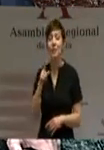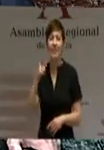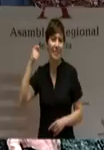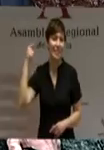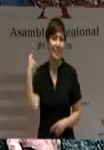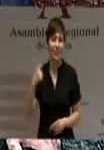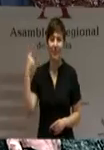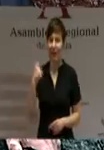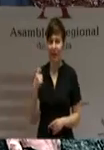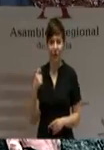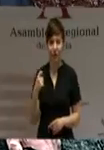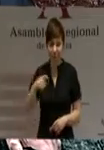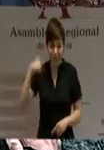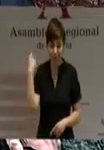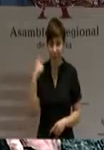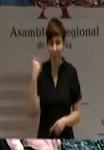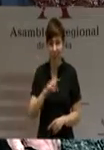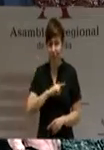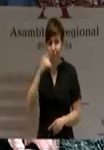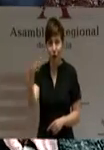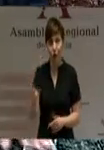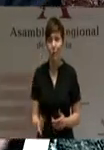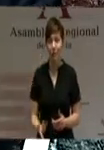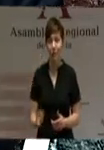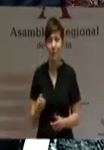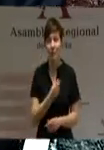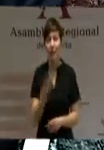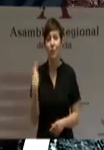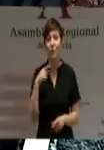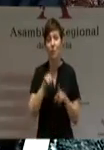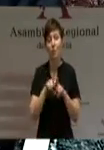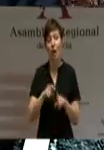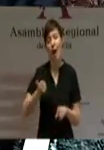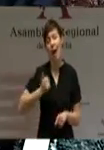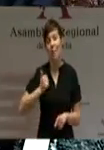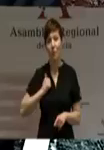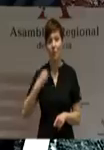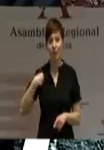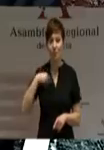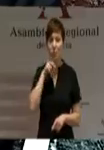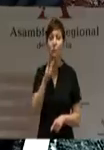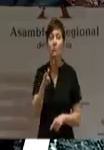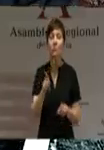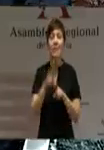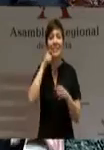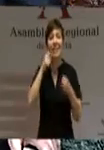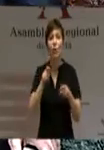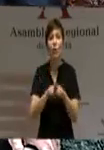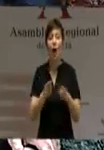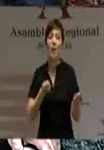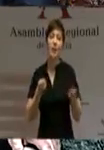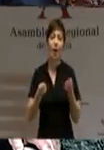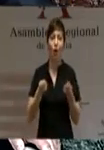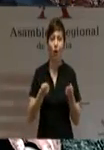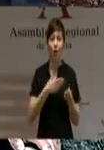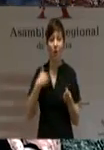privatización, se encarece, pero eso sí, algunos hacen su agosto convirtiendo la salud en un negocio. Pretenden cerrar el